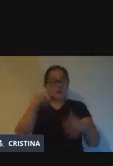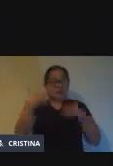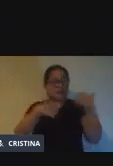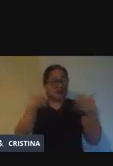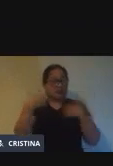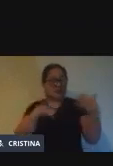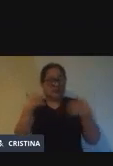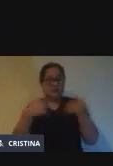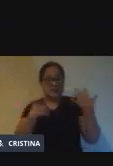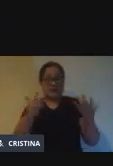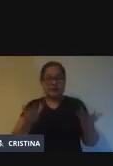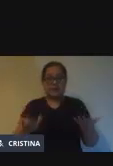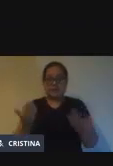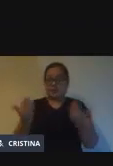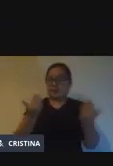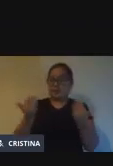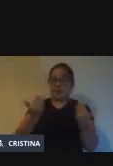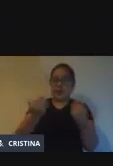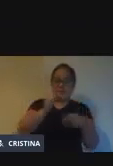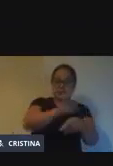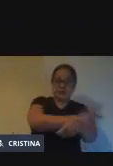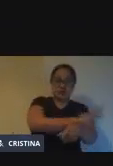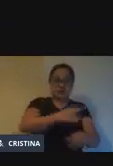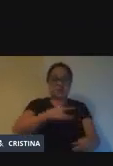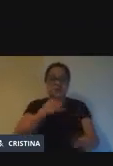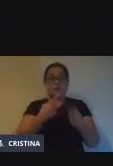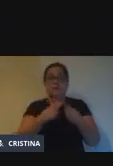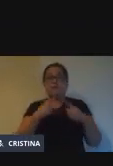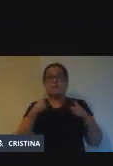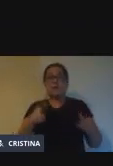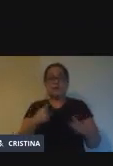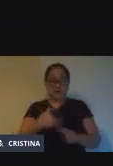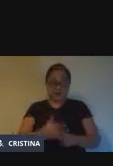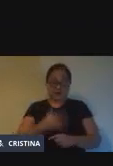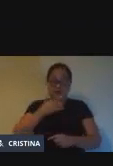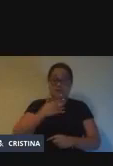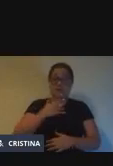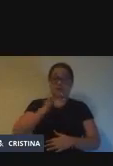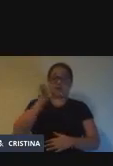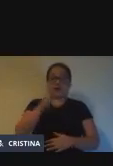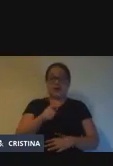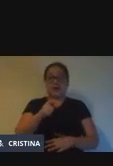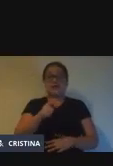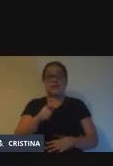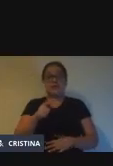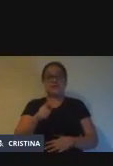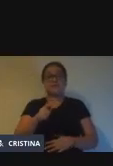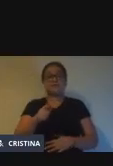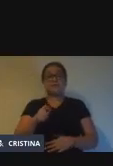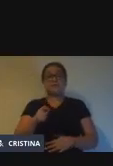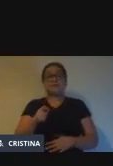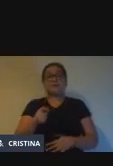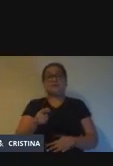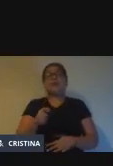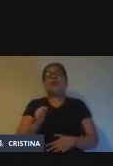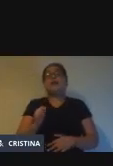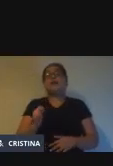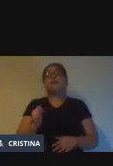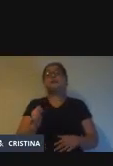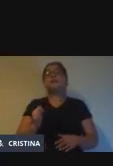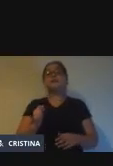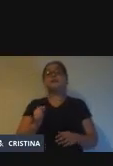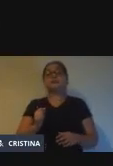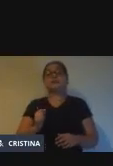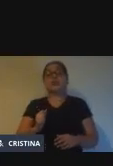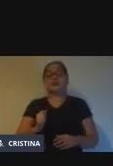Y ¿cuál es la diferencia entre emoción y sentimiento? El sentimiento normalmente es algo que nos